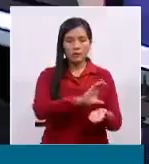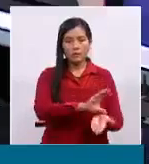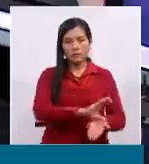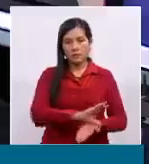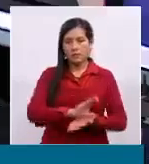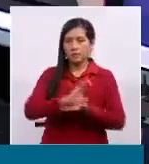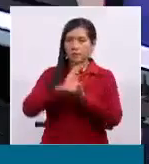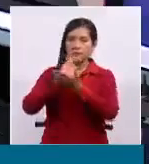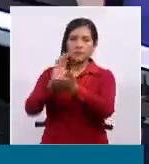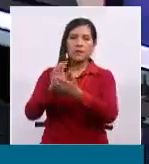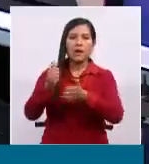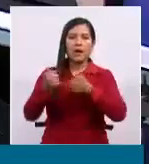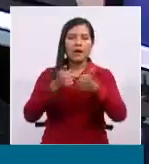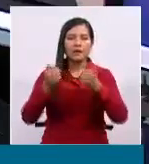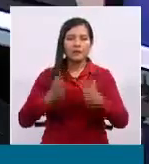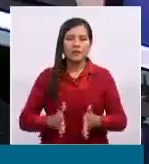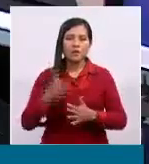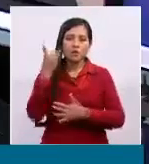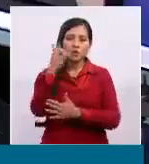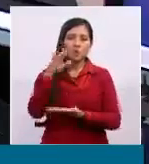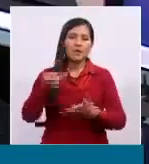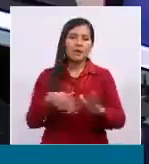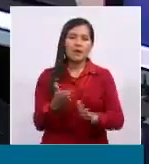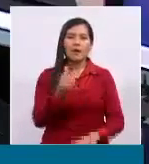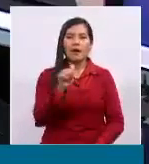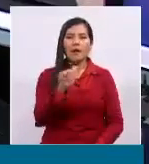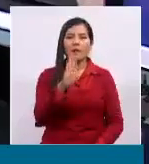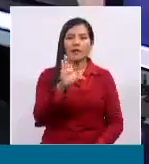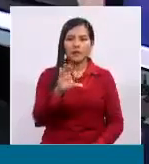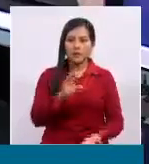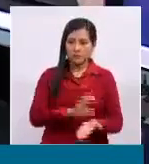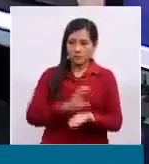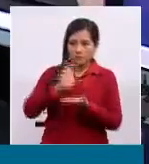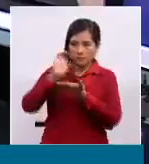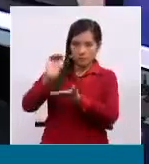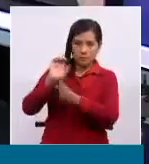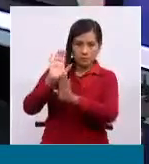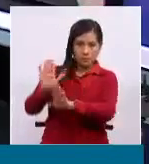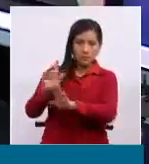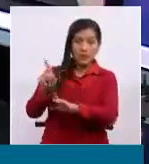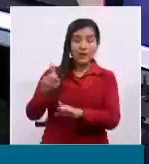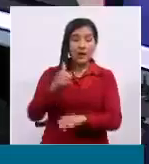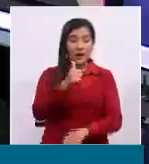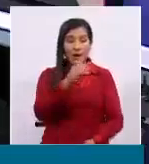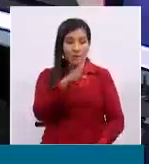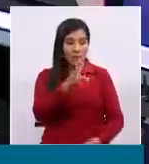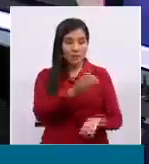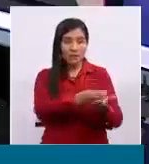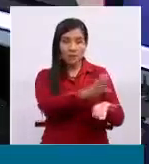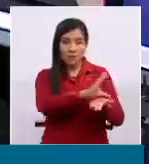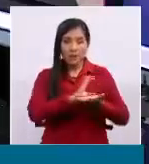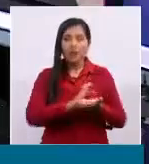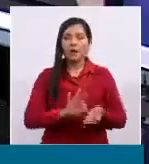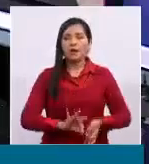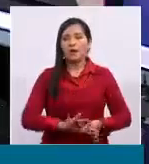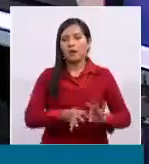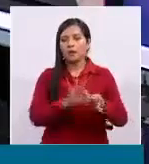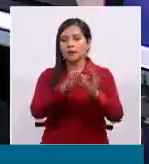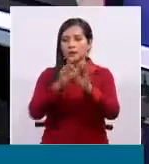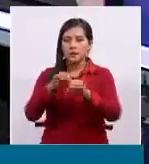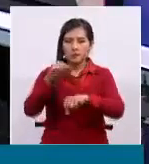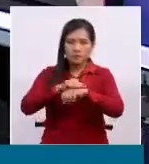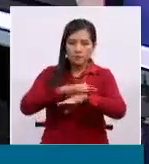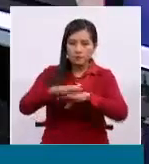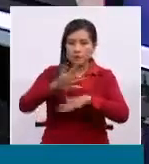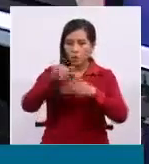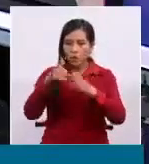transferimos a la Administradora Boliviana de Carreteras, a la ABC, para que la misma realice el mantenimiento